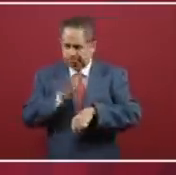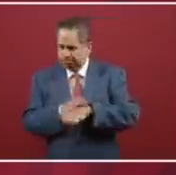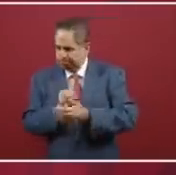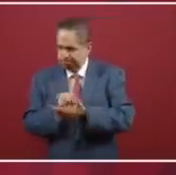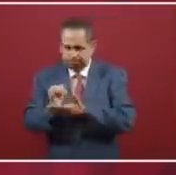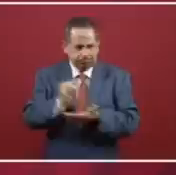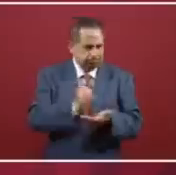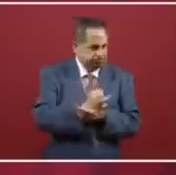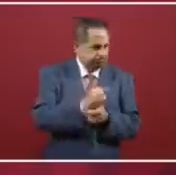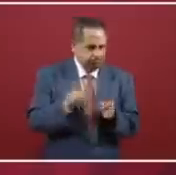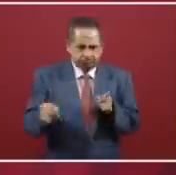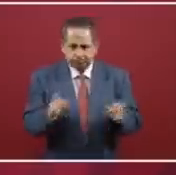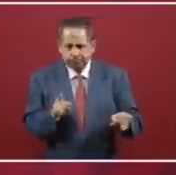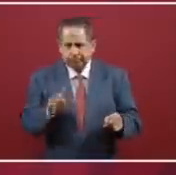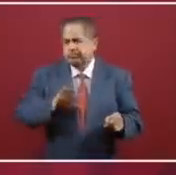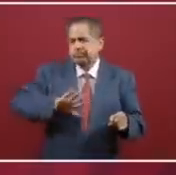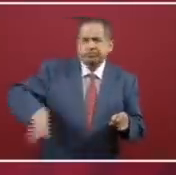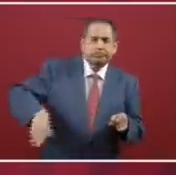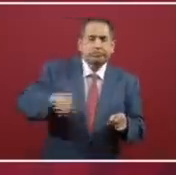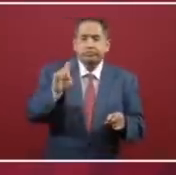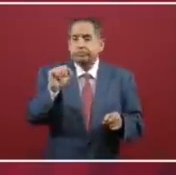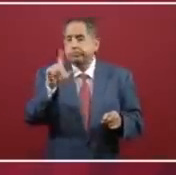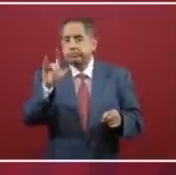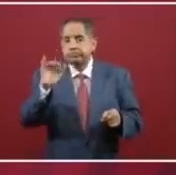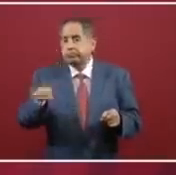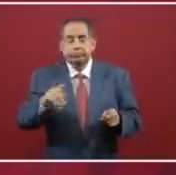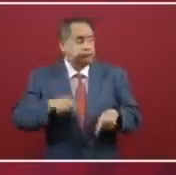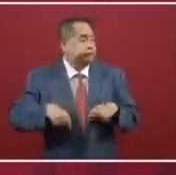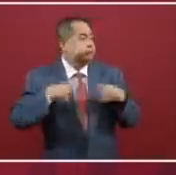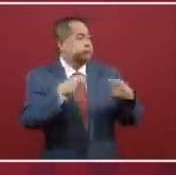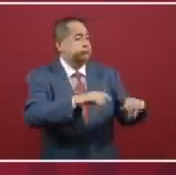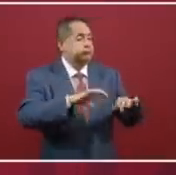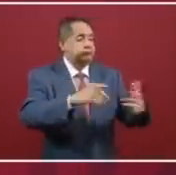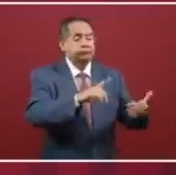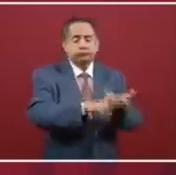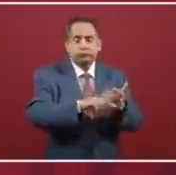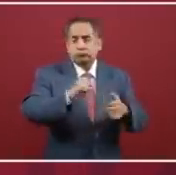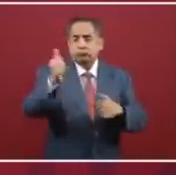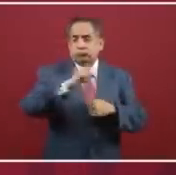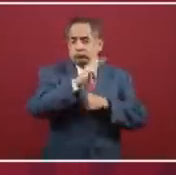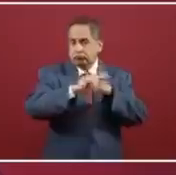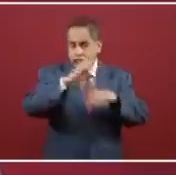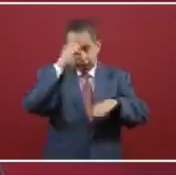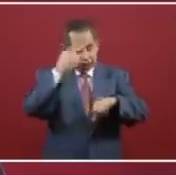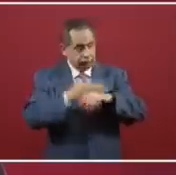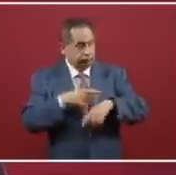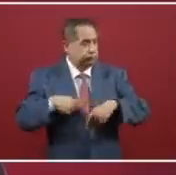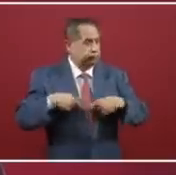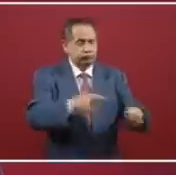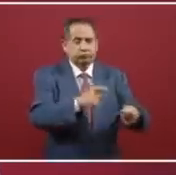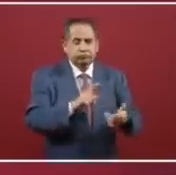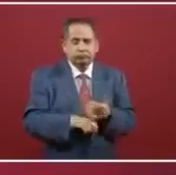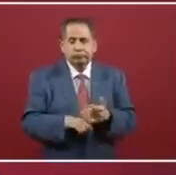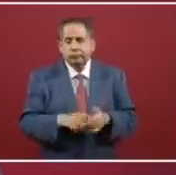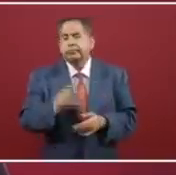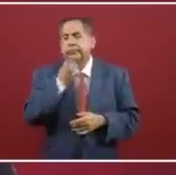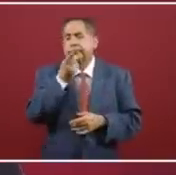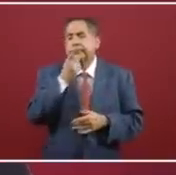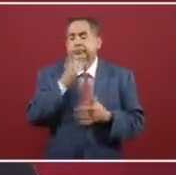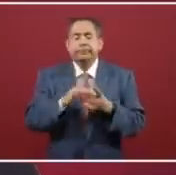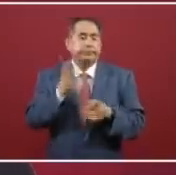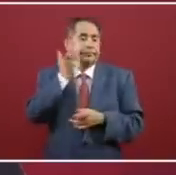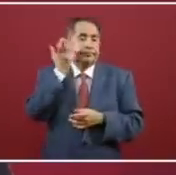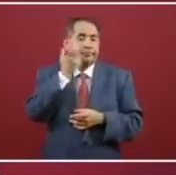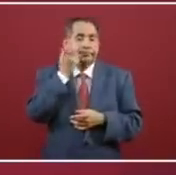decidieron darle la obra a la empresa extranjera argumentando